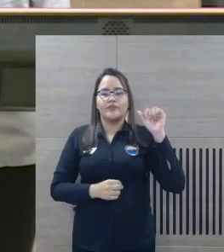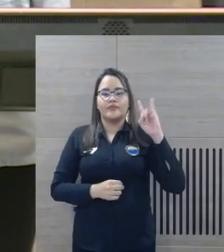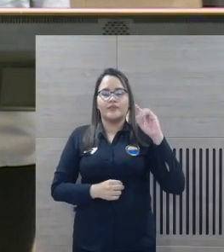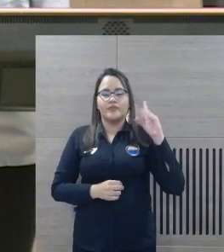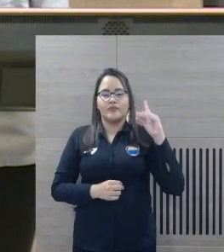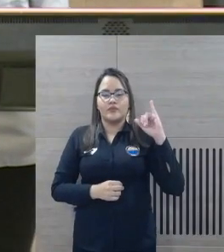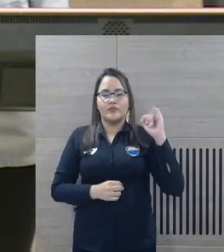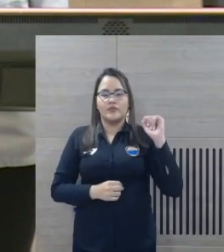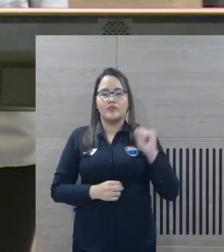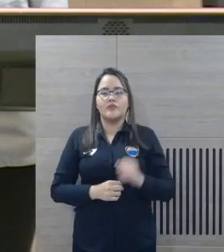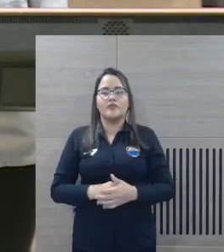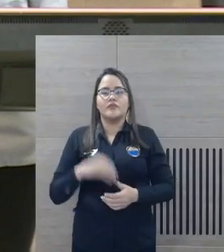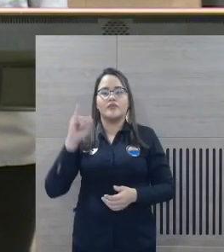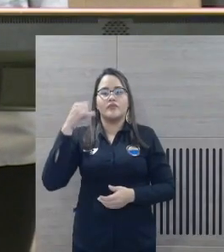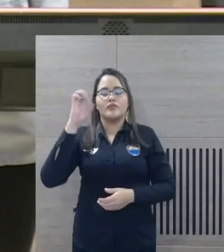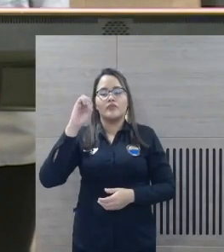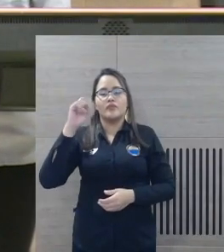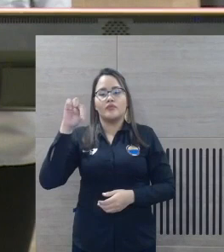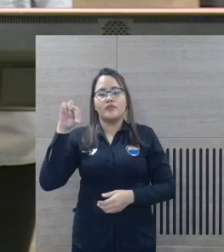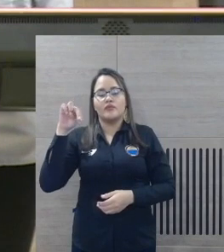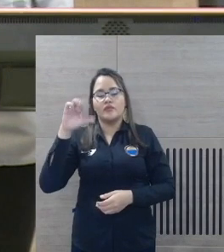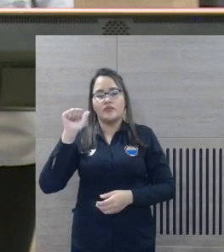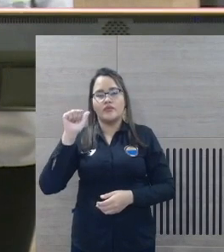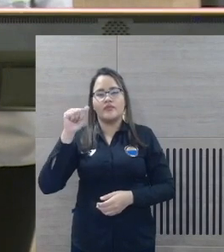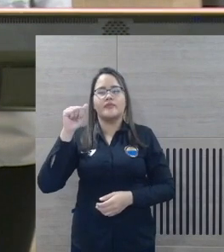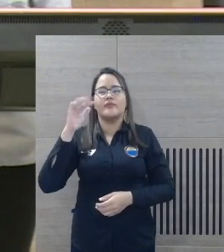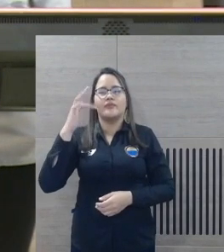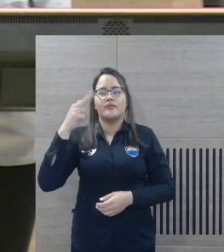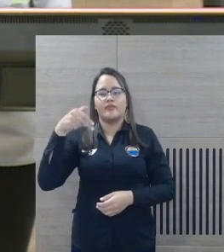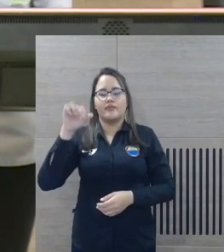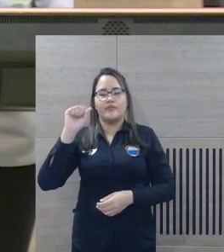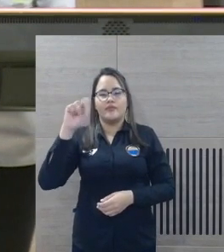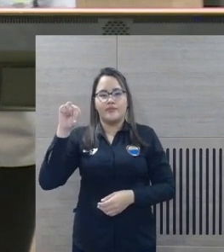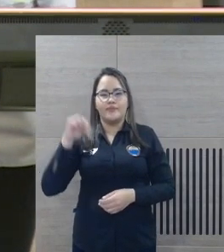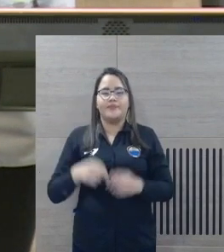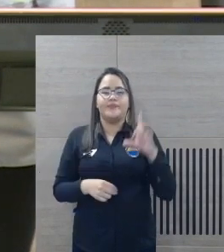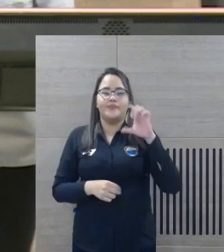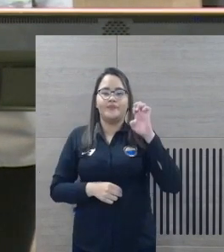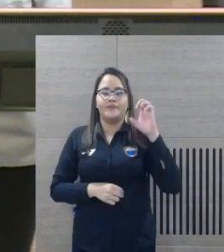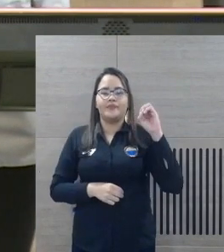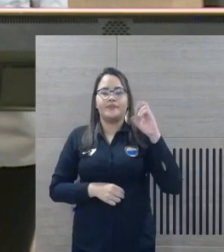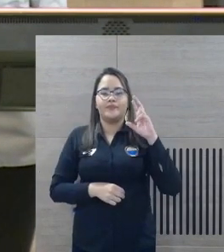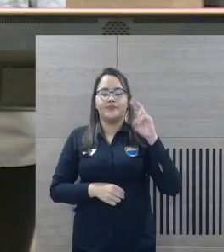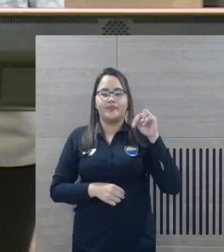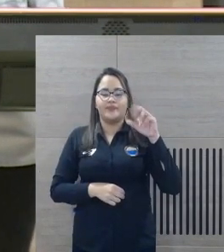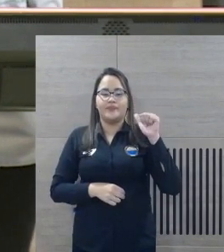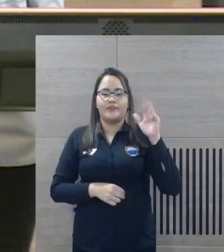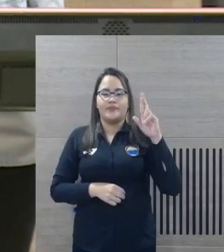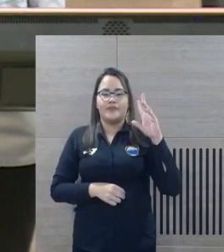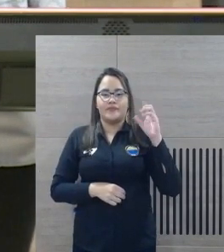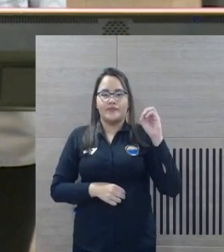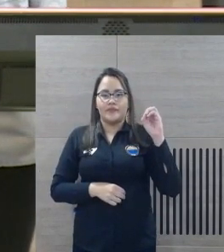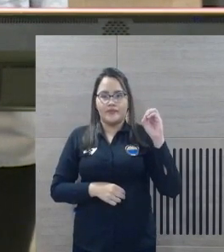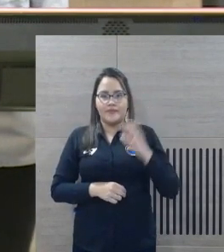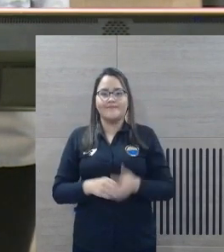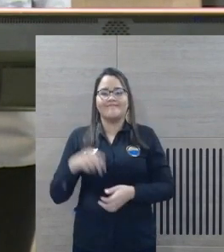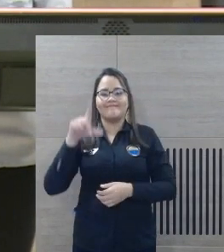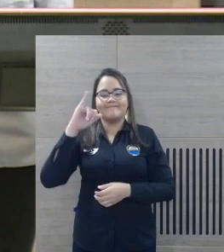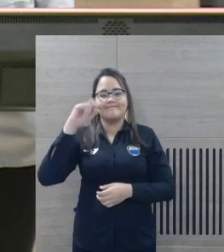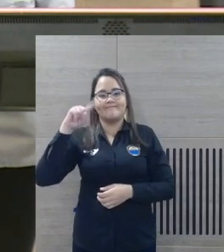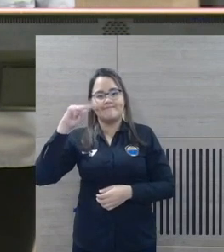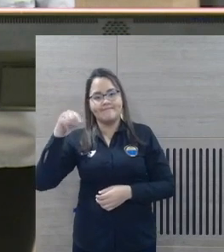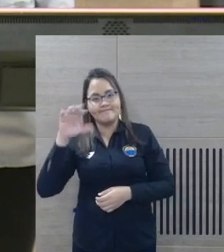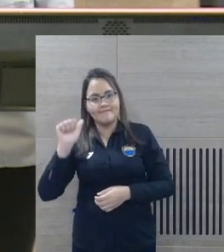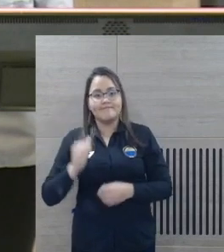Zapata. Leonardo Fabio Callejas Rodríguez. Irsa Melisa Cubillos Moreno. Héctor Enrique Posada Martínez.